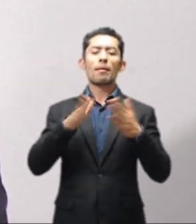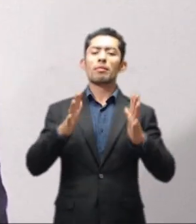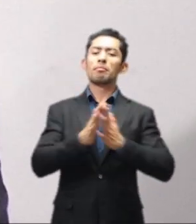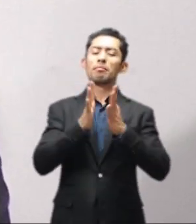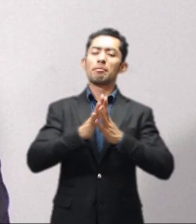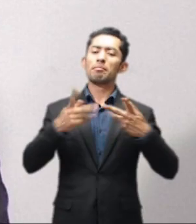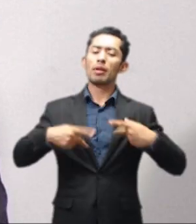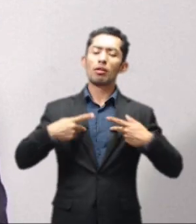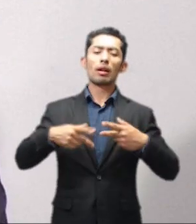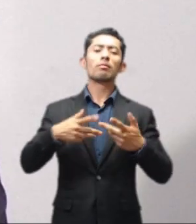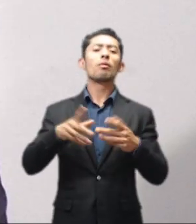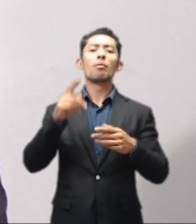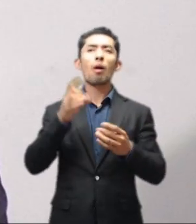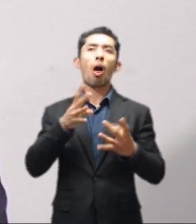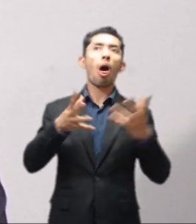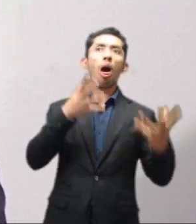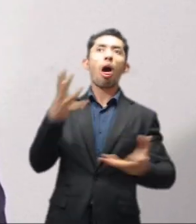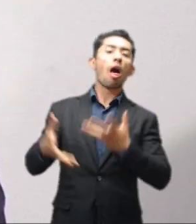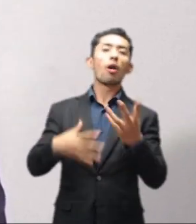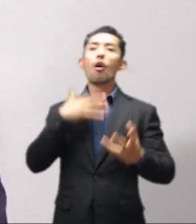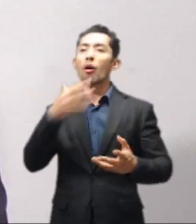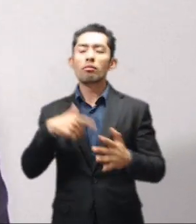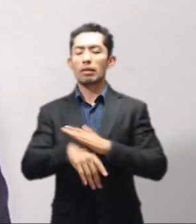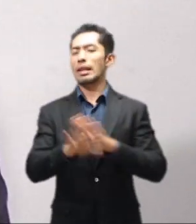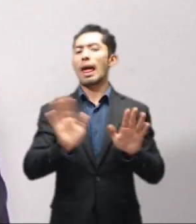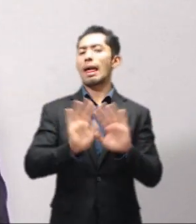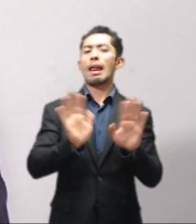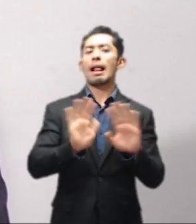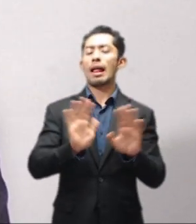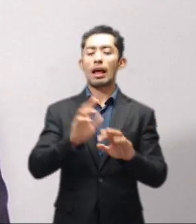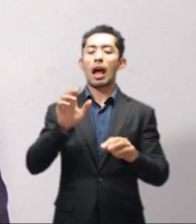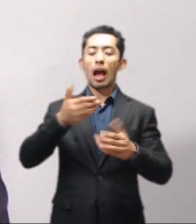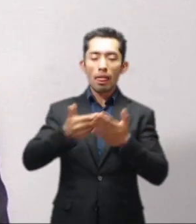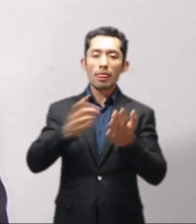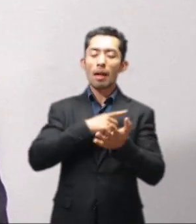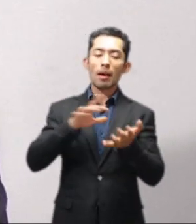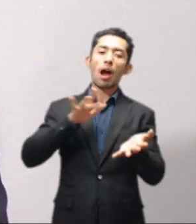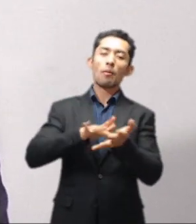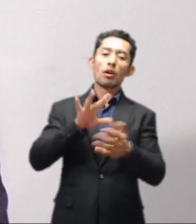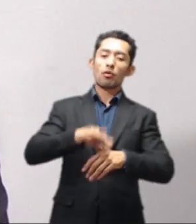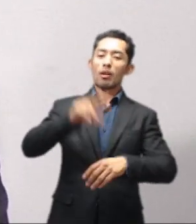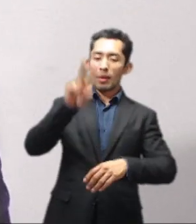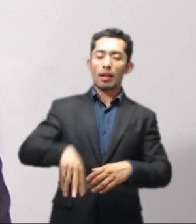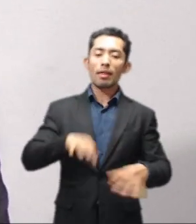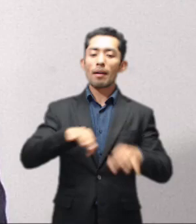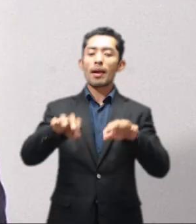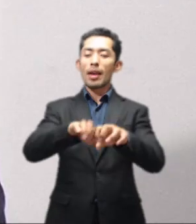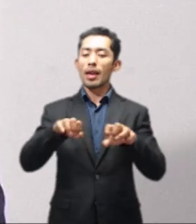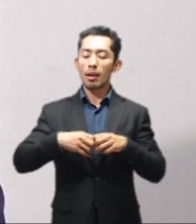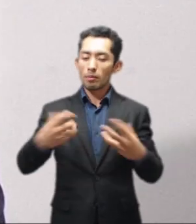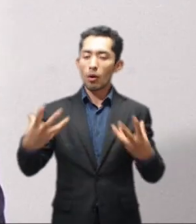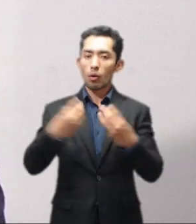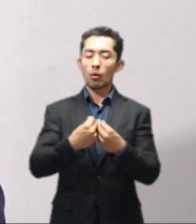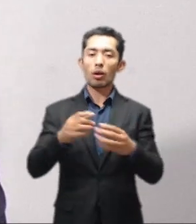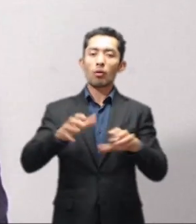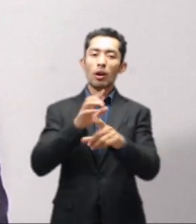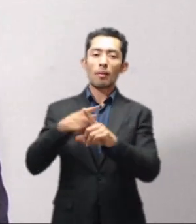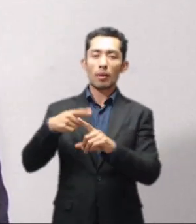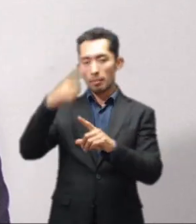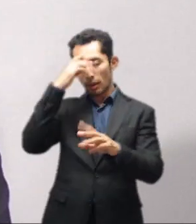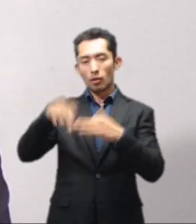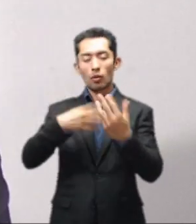ciudadano sin improvisaciones ni corrupciones hoy apoyar es aterrizar en la realidad trabajar en equipo y hacer comunidad para